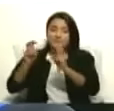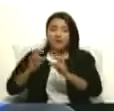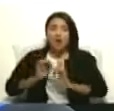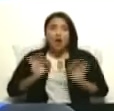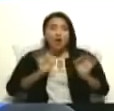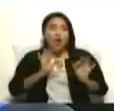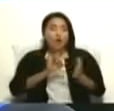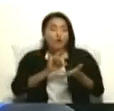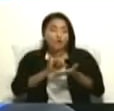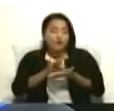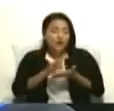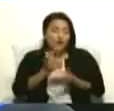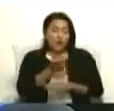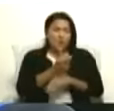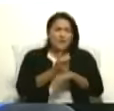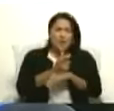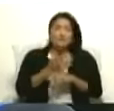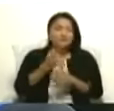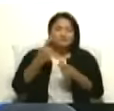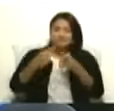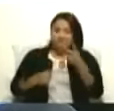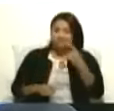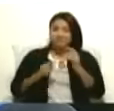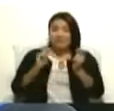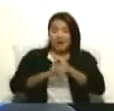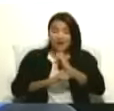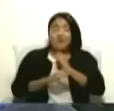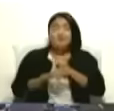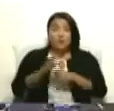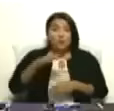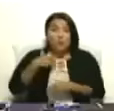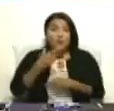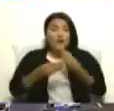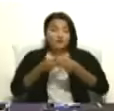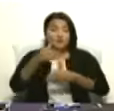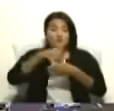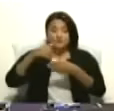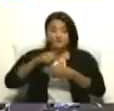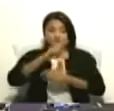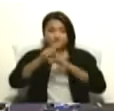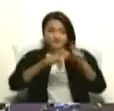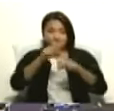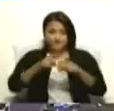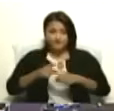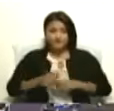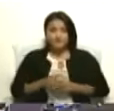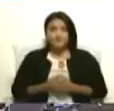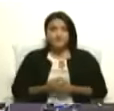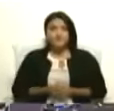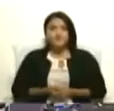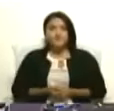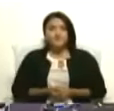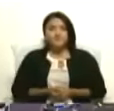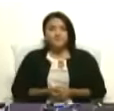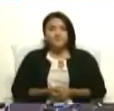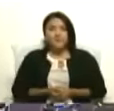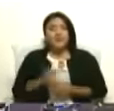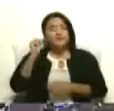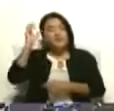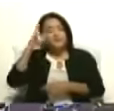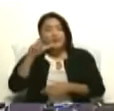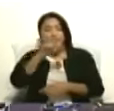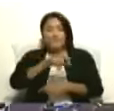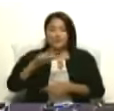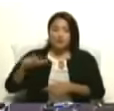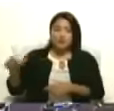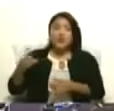del mandato las iniciativas legislativas constitucional y Constituyente el Cabildo abierto y la asamblea de ciudadanos y ciudadanas